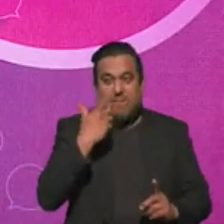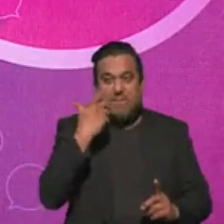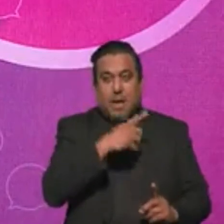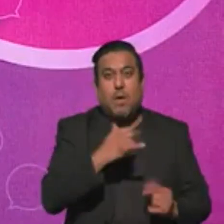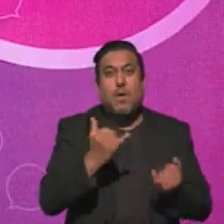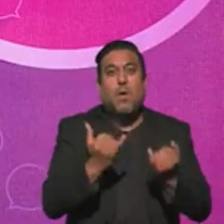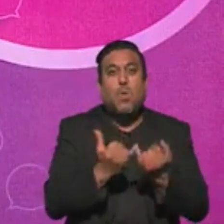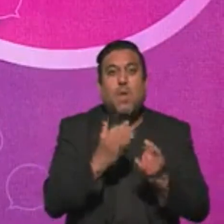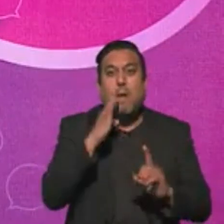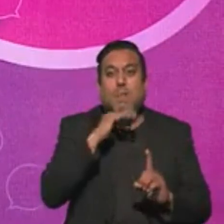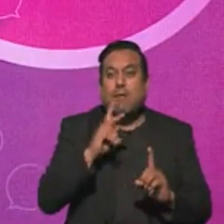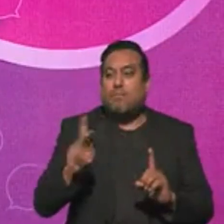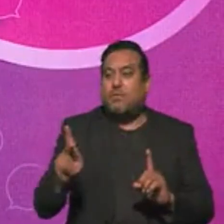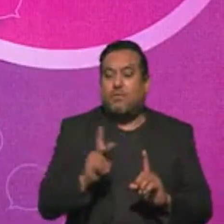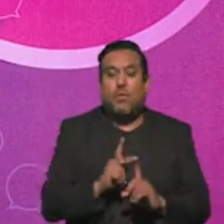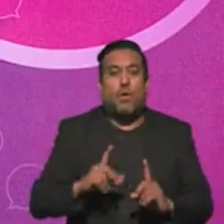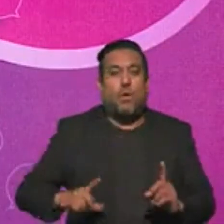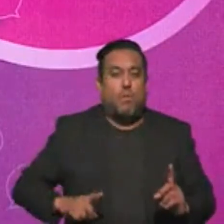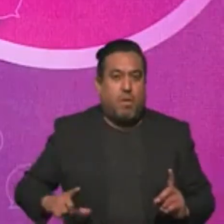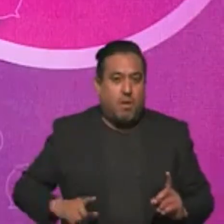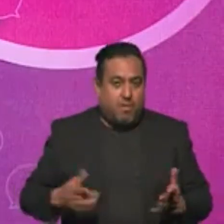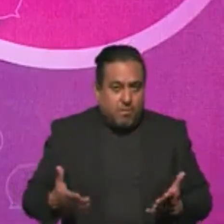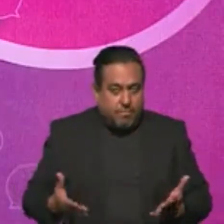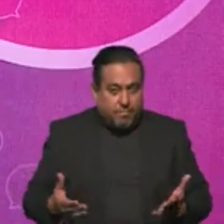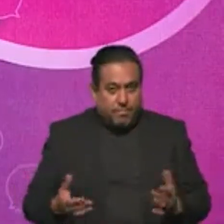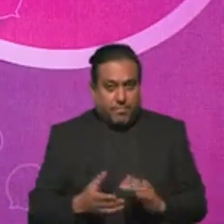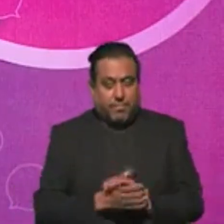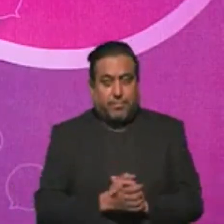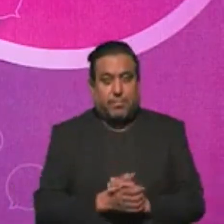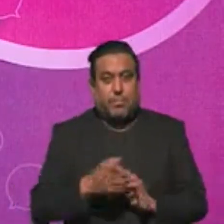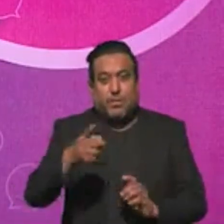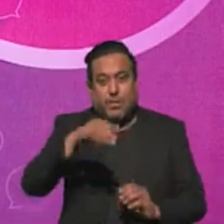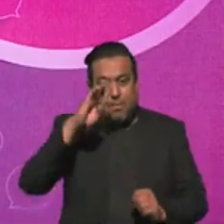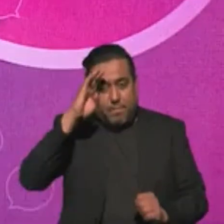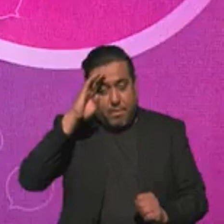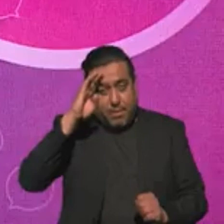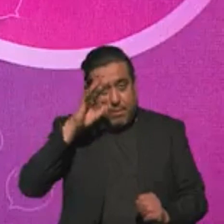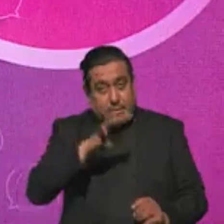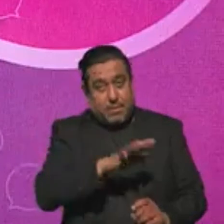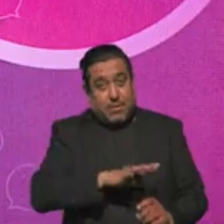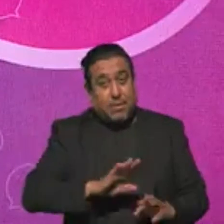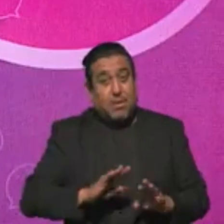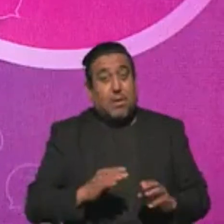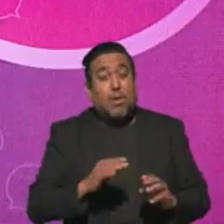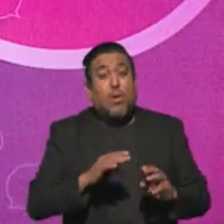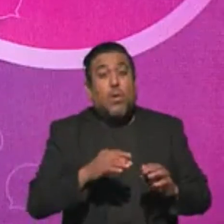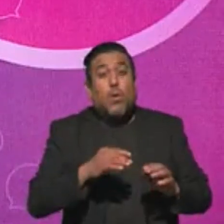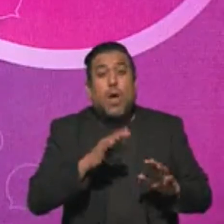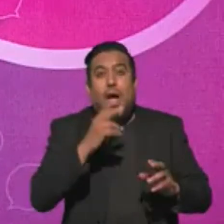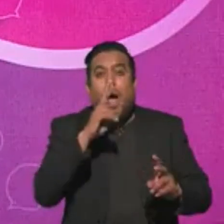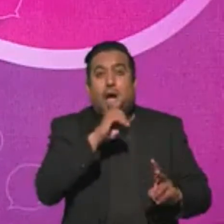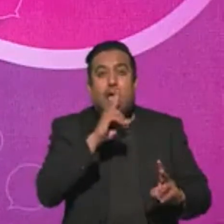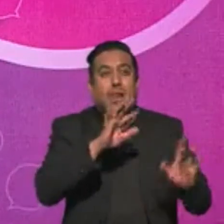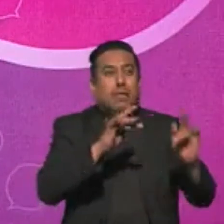podemos llegar a ser un municipio donde hasta el aire sea inseguro para su gente al igual